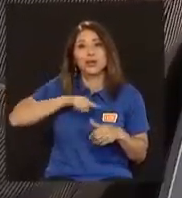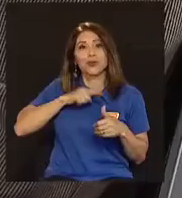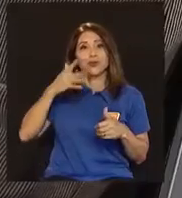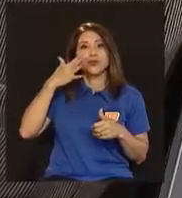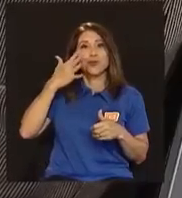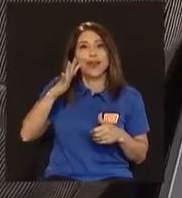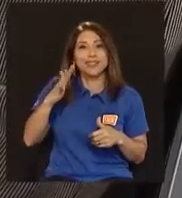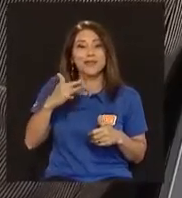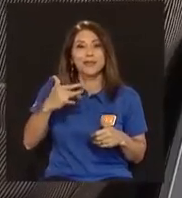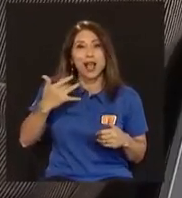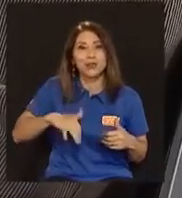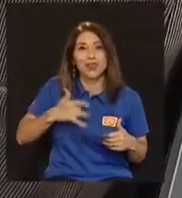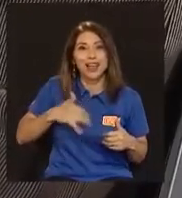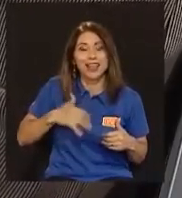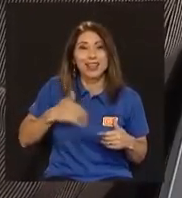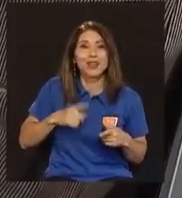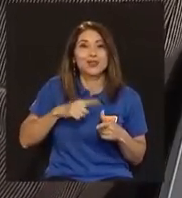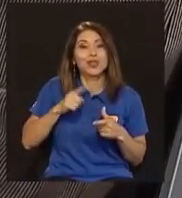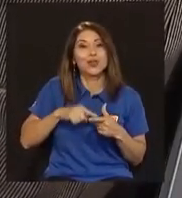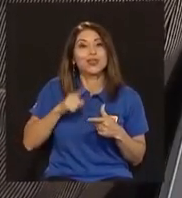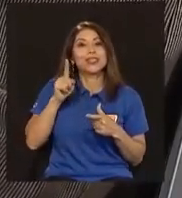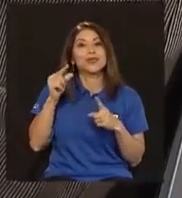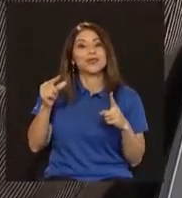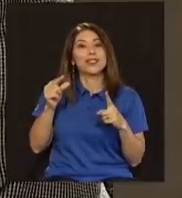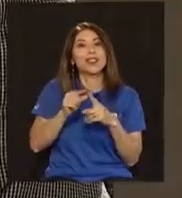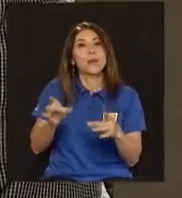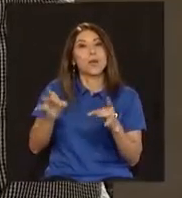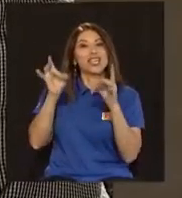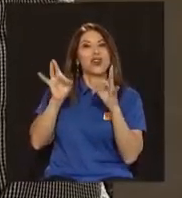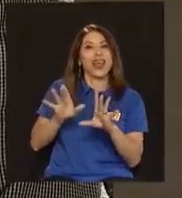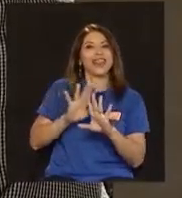el sentido en que dicen que nos parecemos. Sí, absolutamente, ¿verdad?